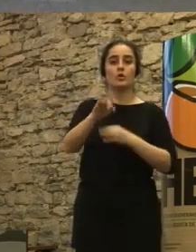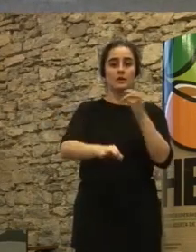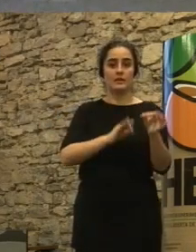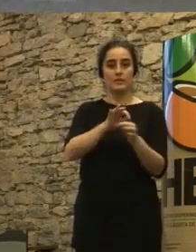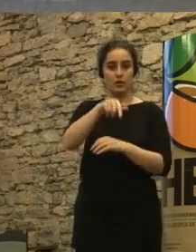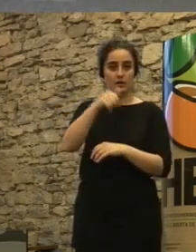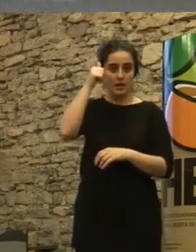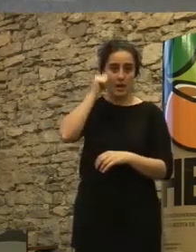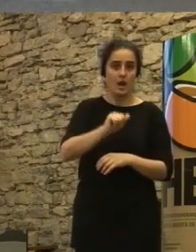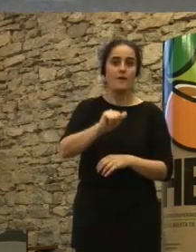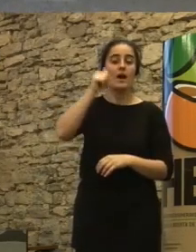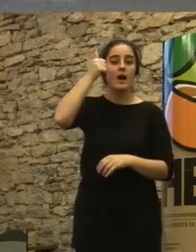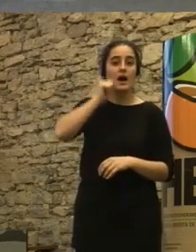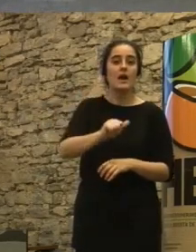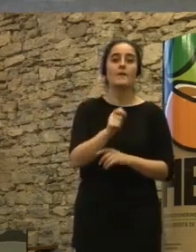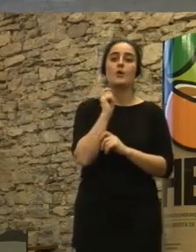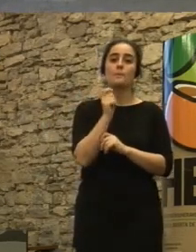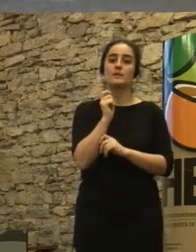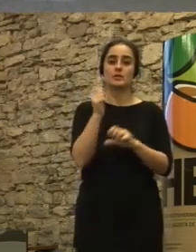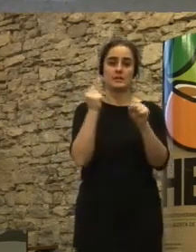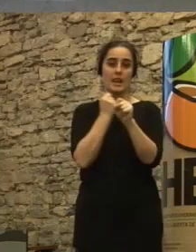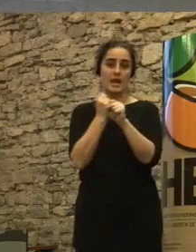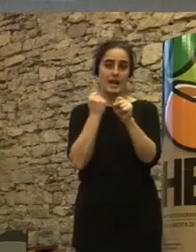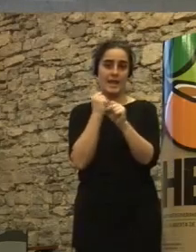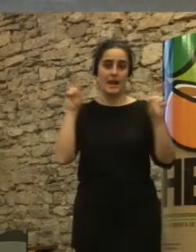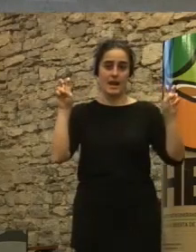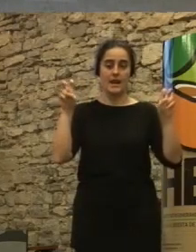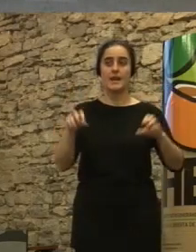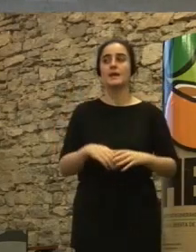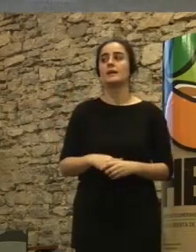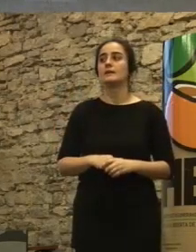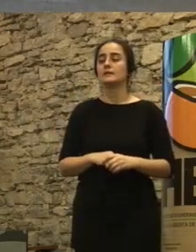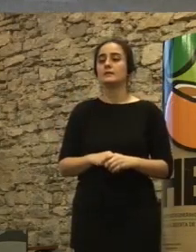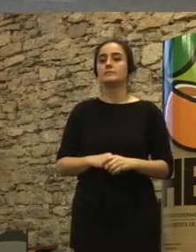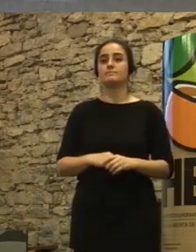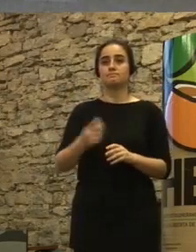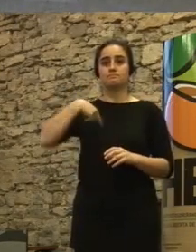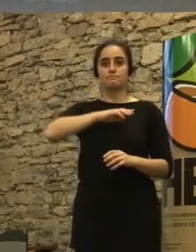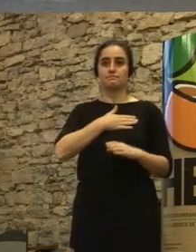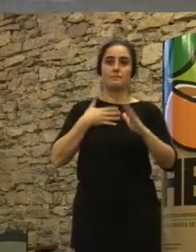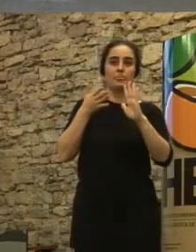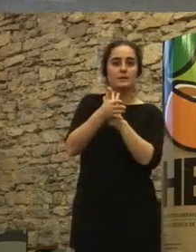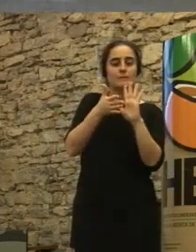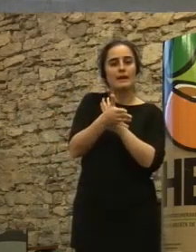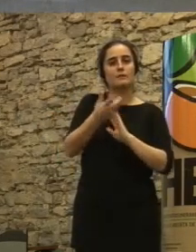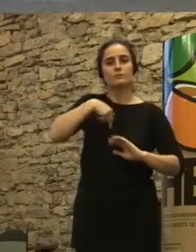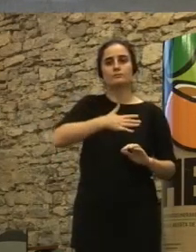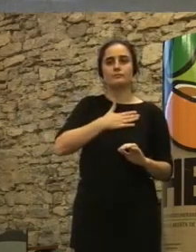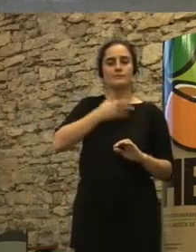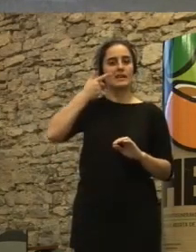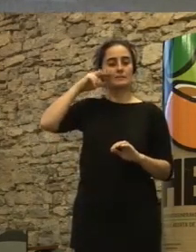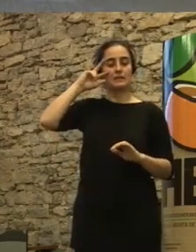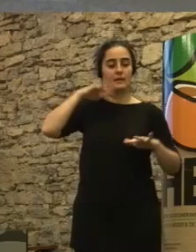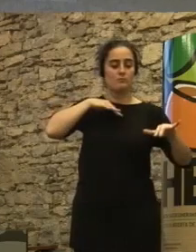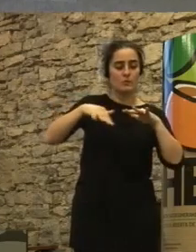Araba, Arabako Pensionistak Lanean. Y bueno, os vamos a explicar un poco la experiencia que hemos tenido este